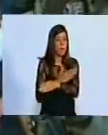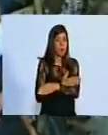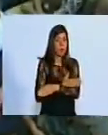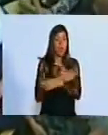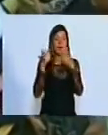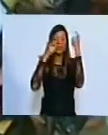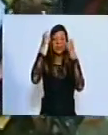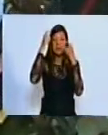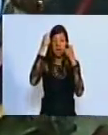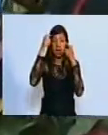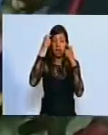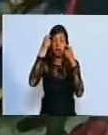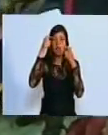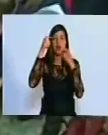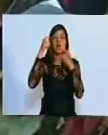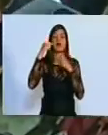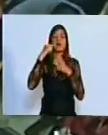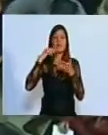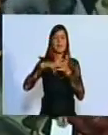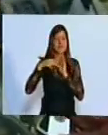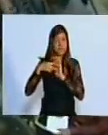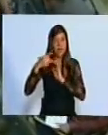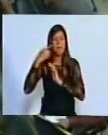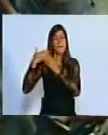Chávez y el pasado resignificado.